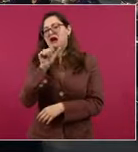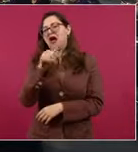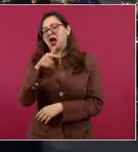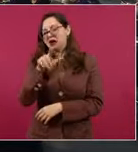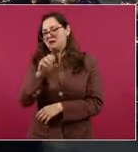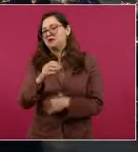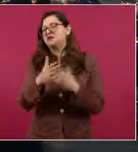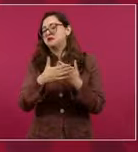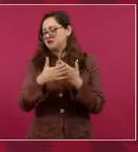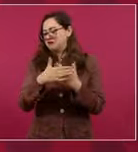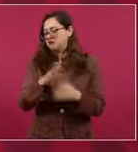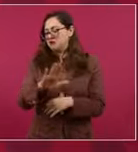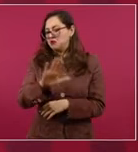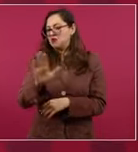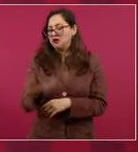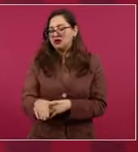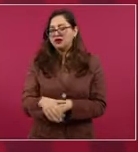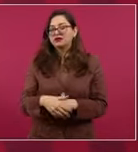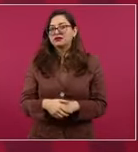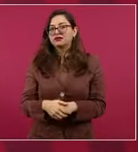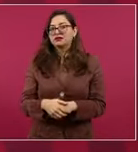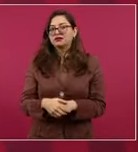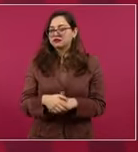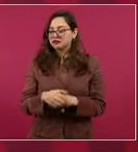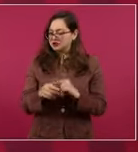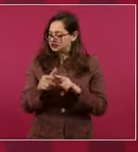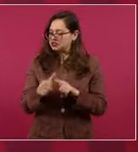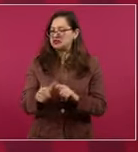Un señor Marieto,